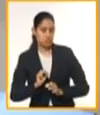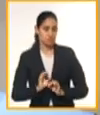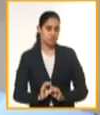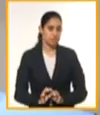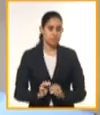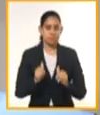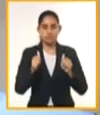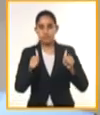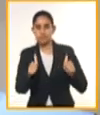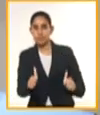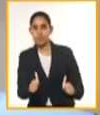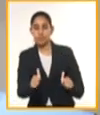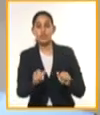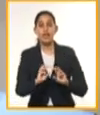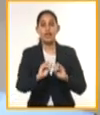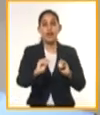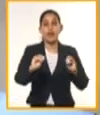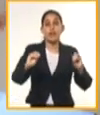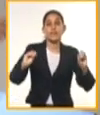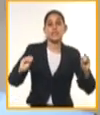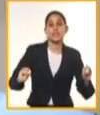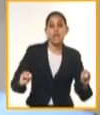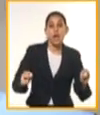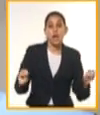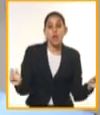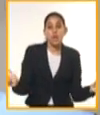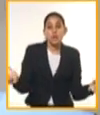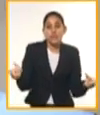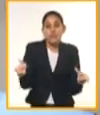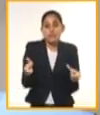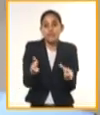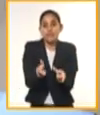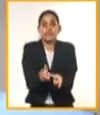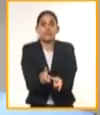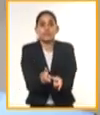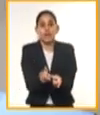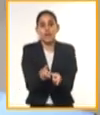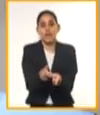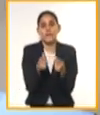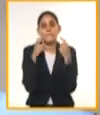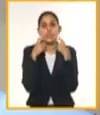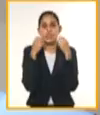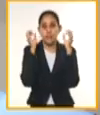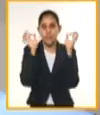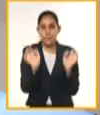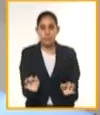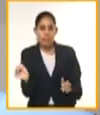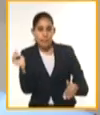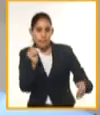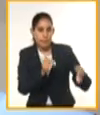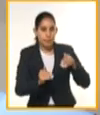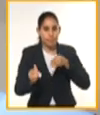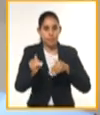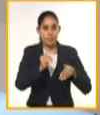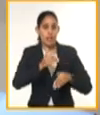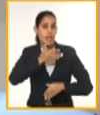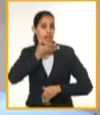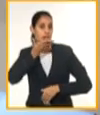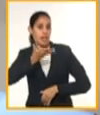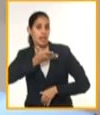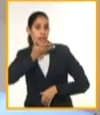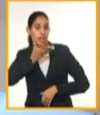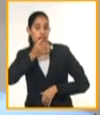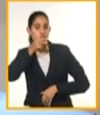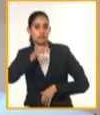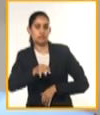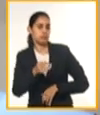había convocado una sesión conjunta de la Cámara y el Senado, o sea, las mismas personas que participan en un discurso del Estado de la Unión, para